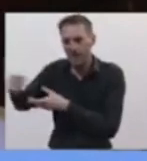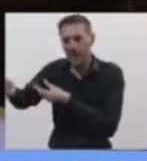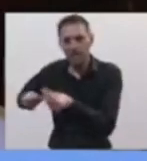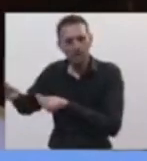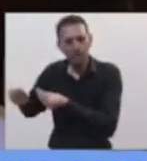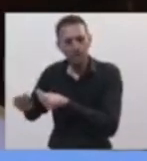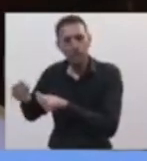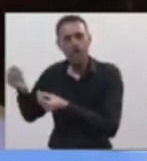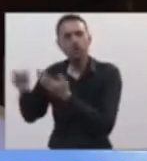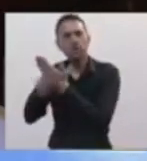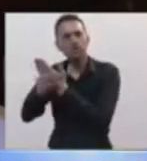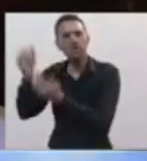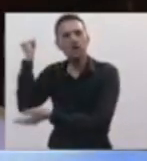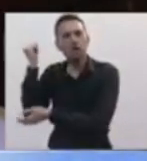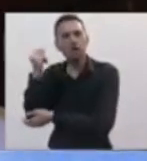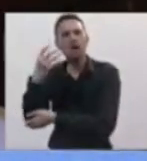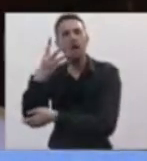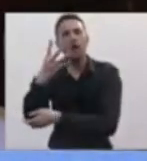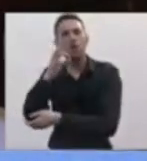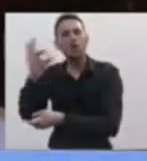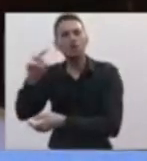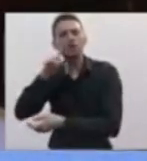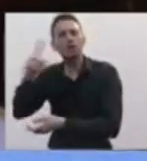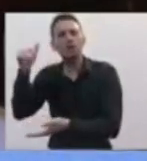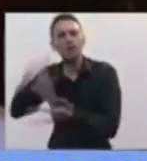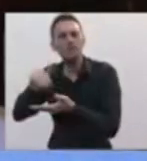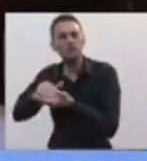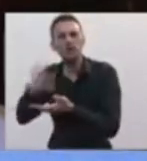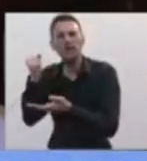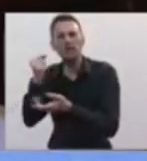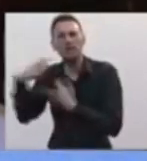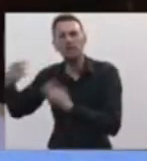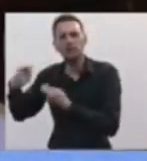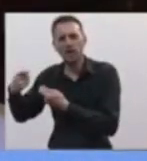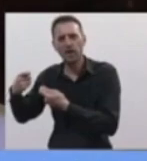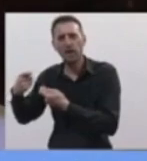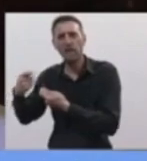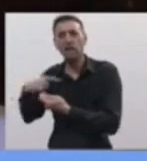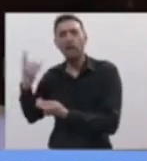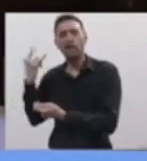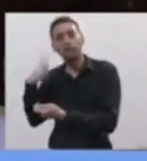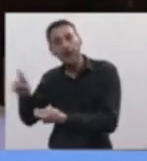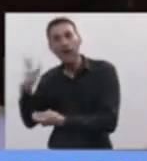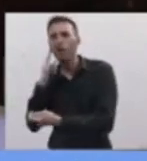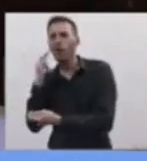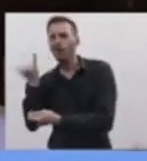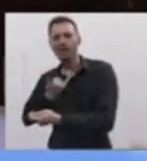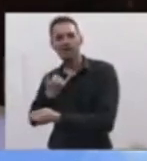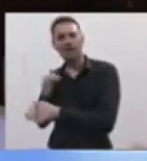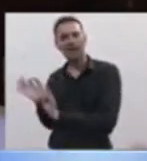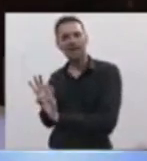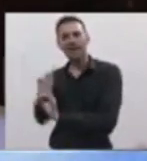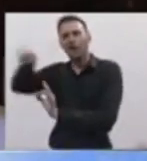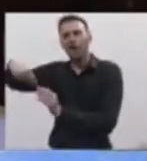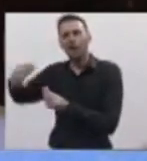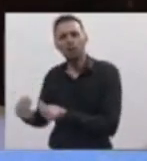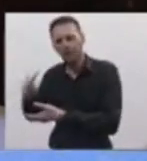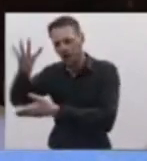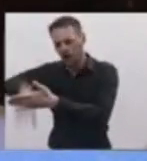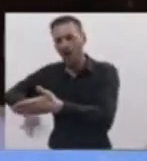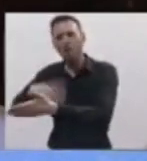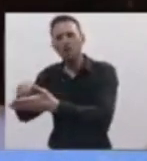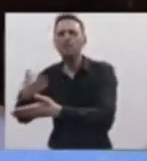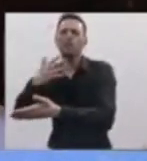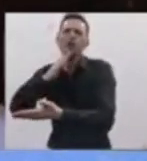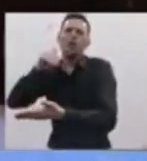hacienda 400 mil millones de pesos de gasto sin decir de dónde salen esa planilla que tiene un montón de promesas de